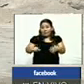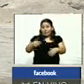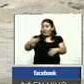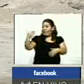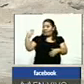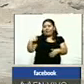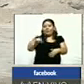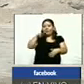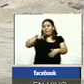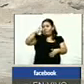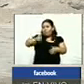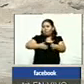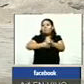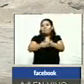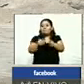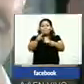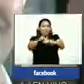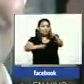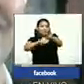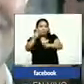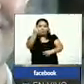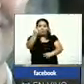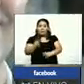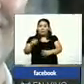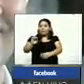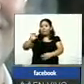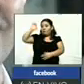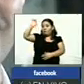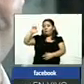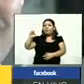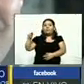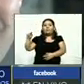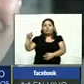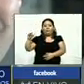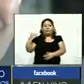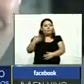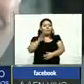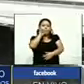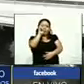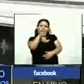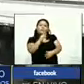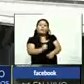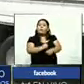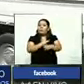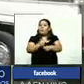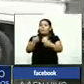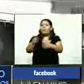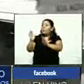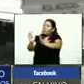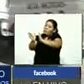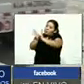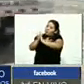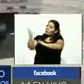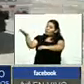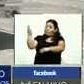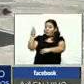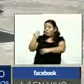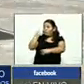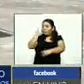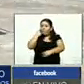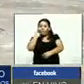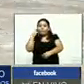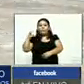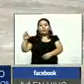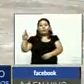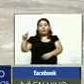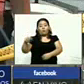iniciado este proyecto, el alcalde Ernesto Mason ha confirmado que solicitarán el apoyo de la Corte de Cuentas